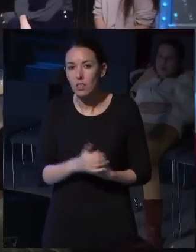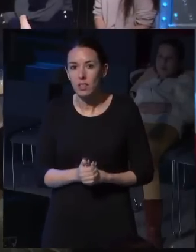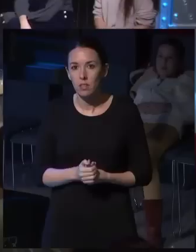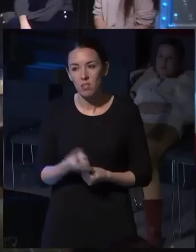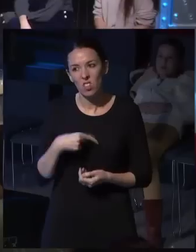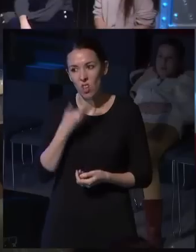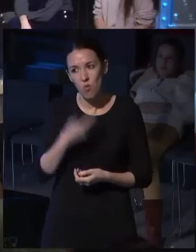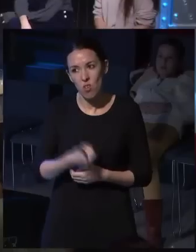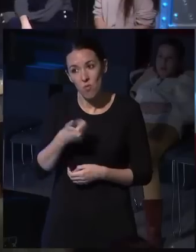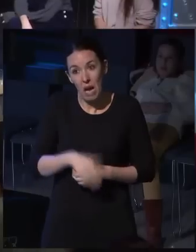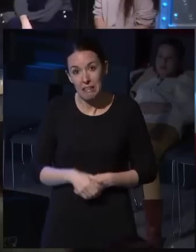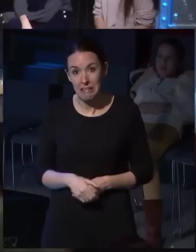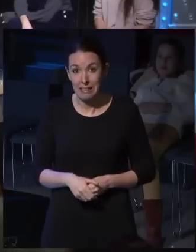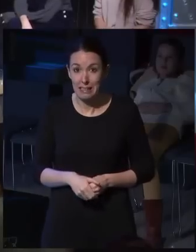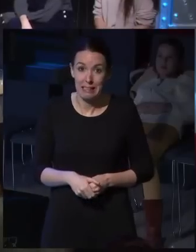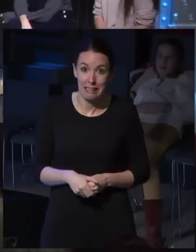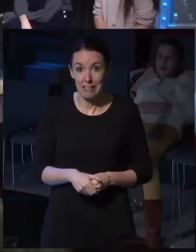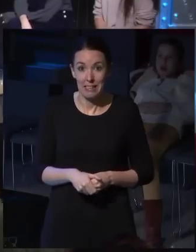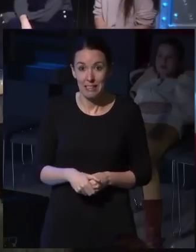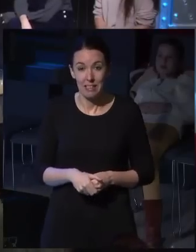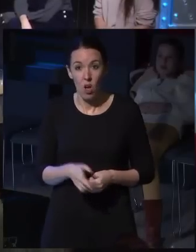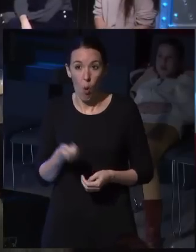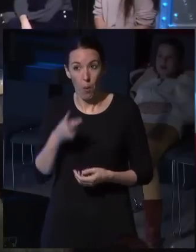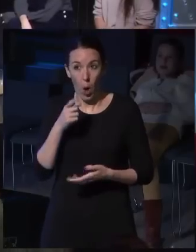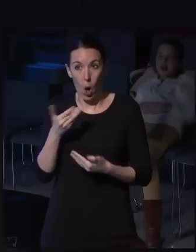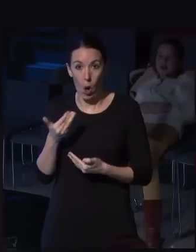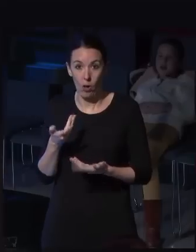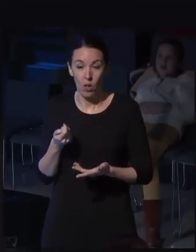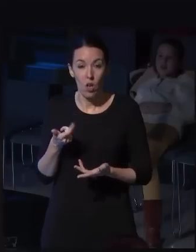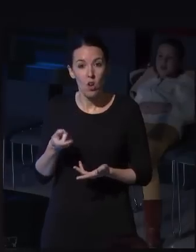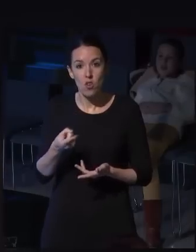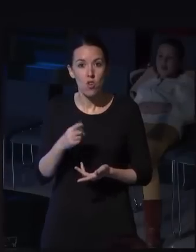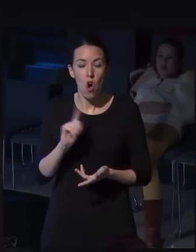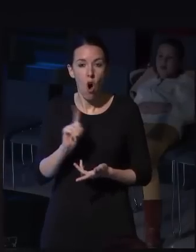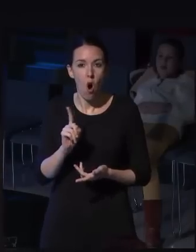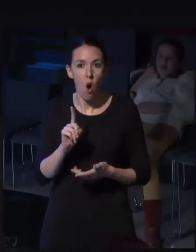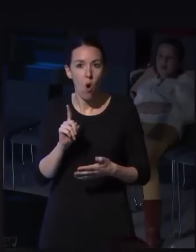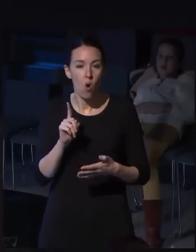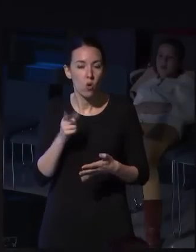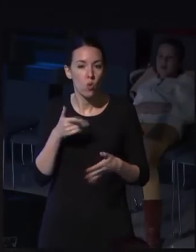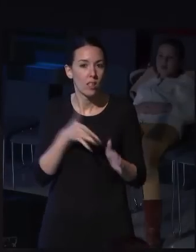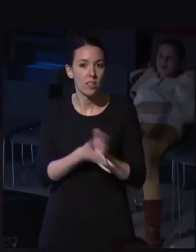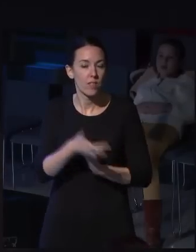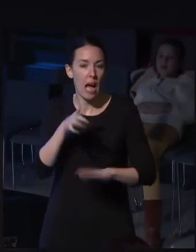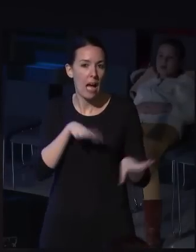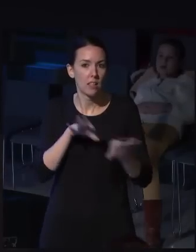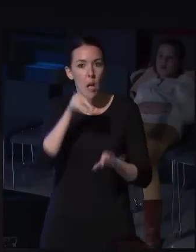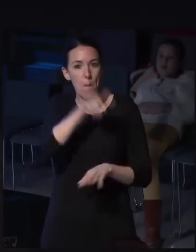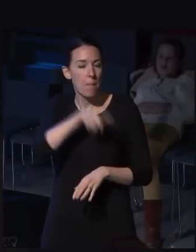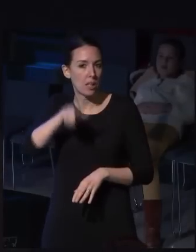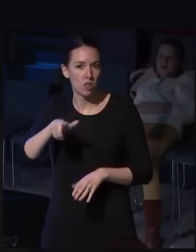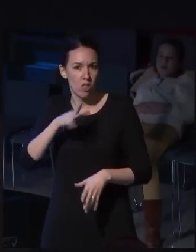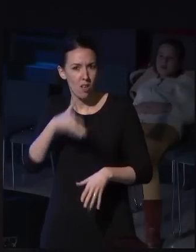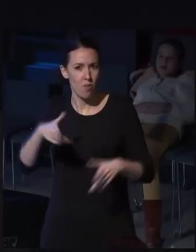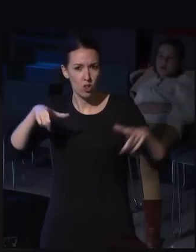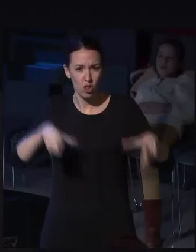unos aburridos nosotros. Somos muy amarretis, ¿no? Somos seis, nuestro filtro somos las personas, pues nos machacamos en el